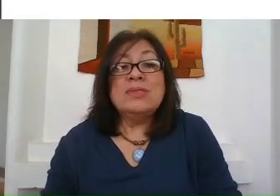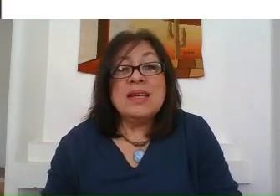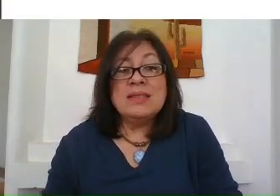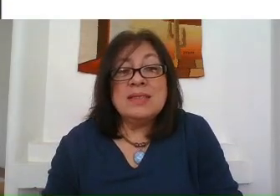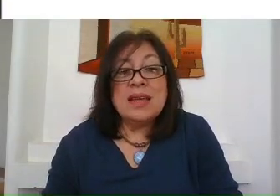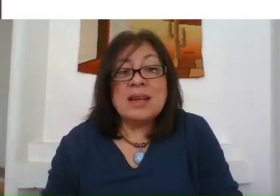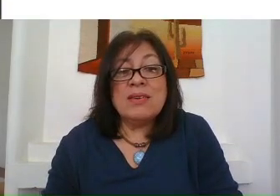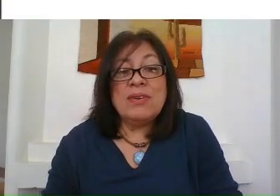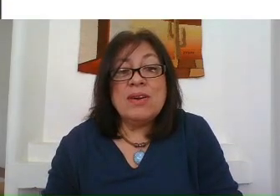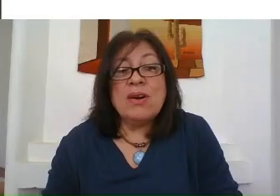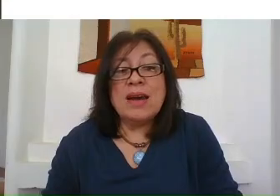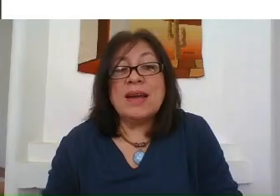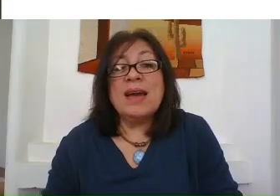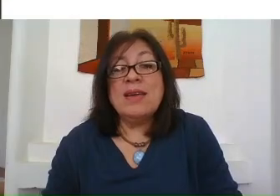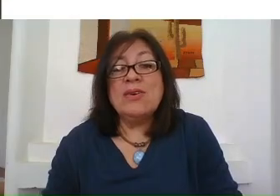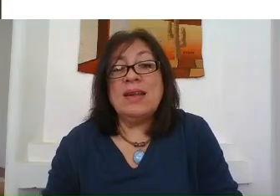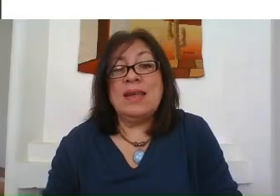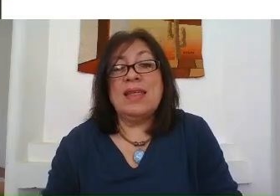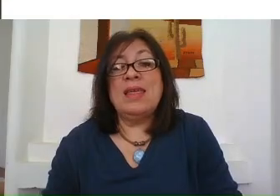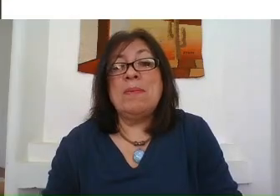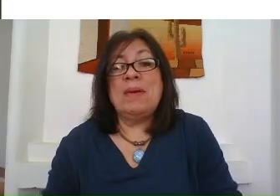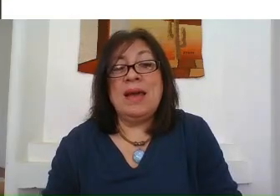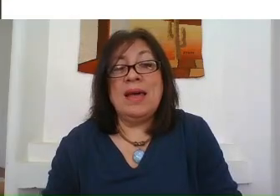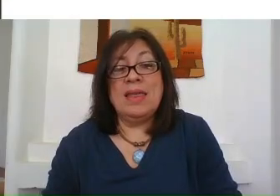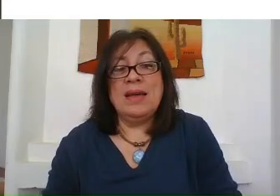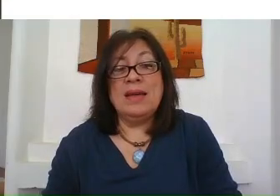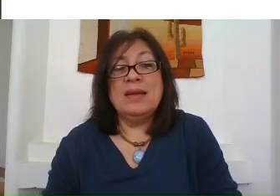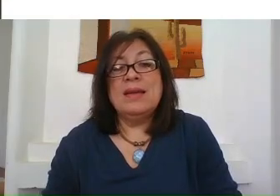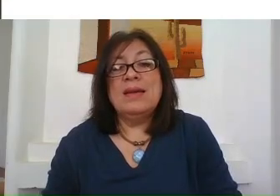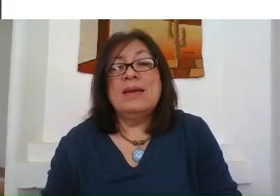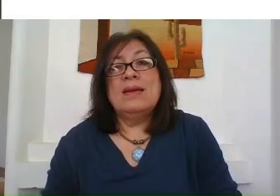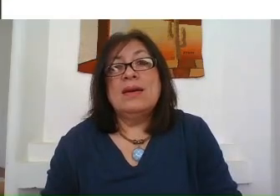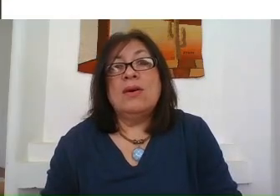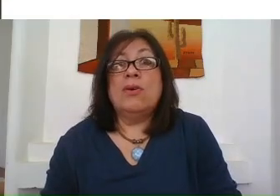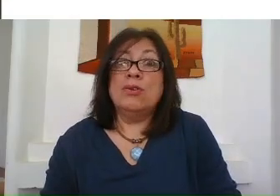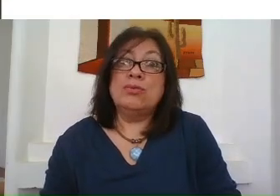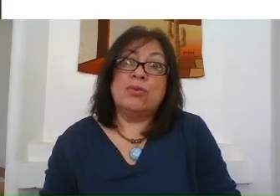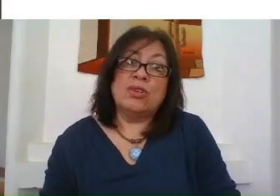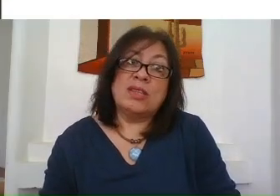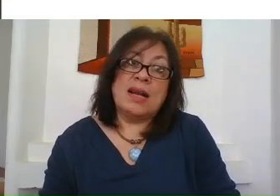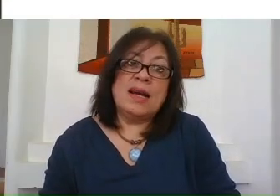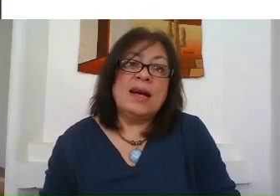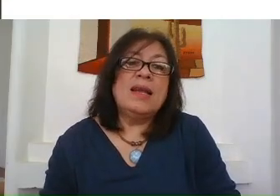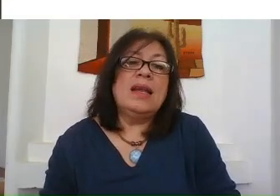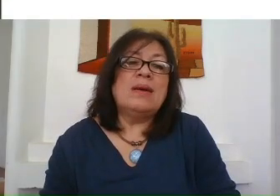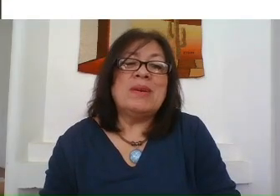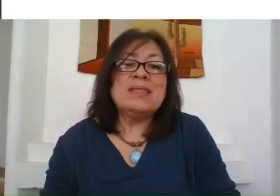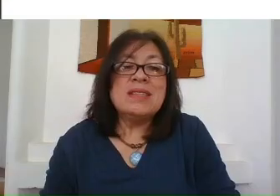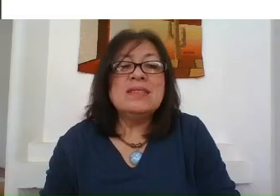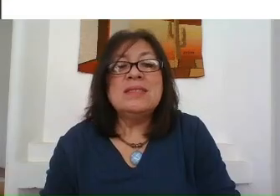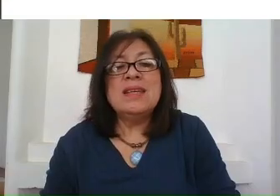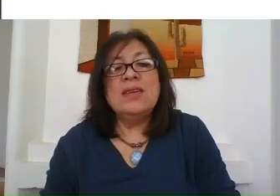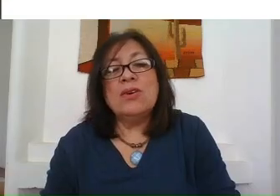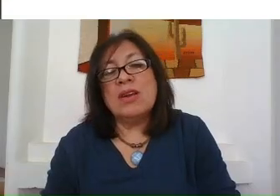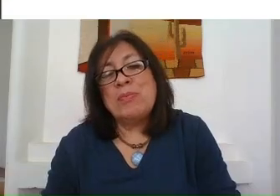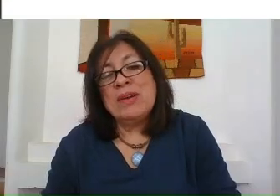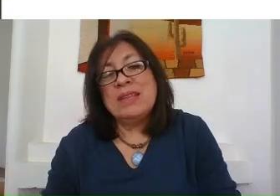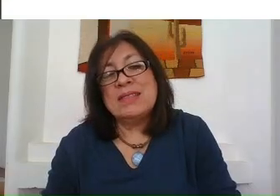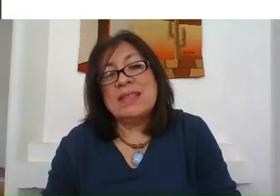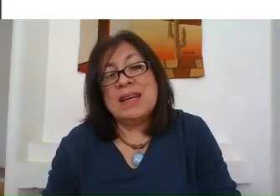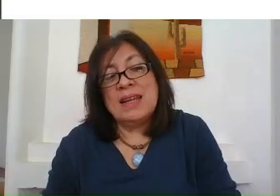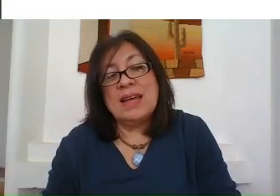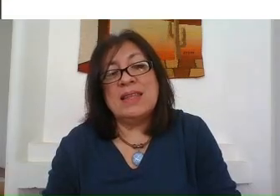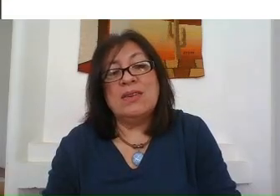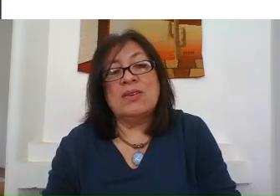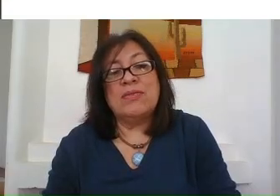La ausencia de reflejos arcaicos en la edad esperada o su contracara, la presencia y o